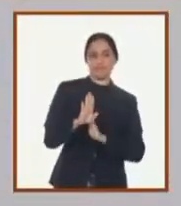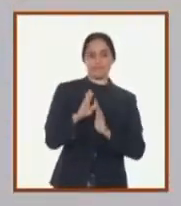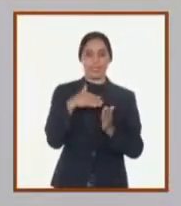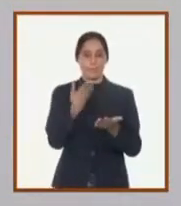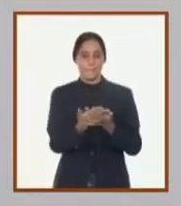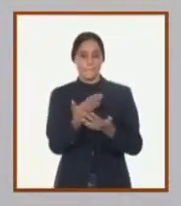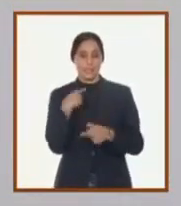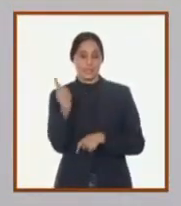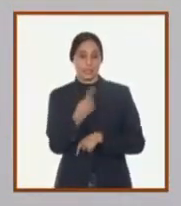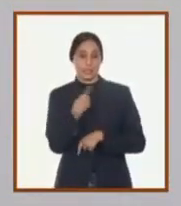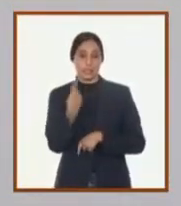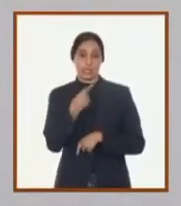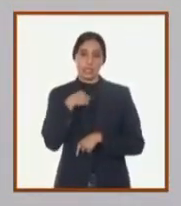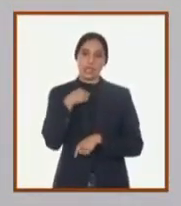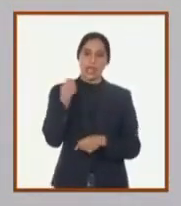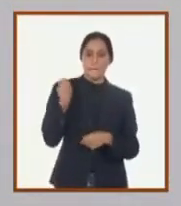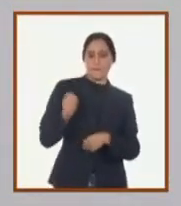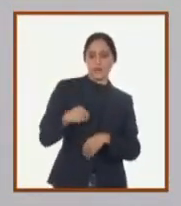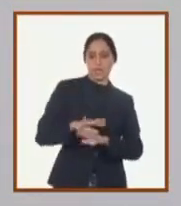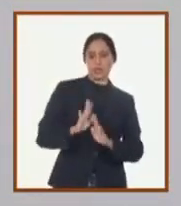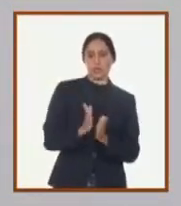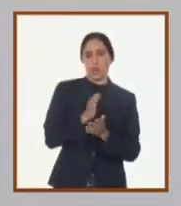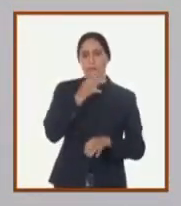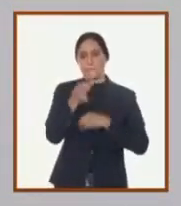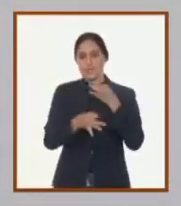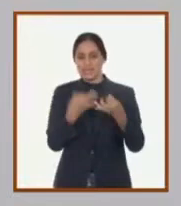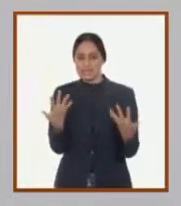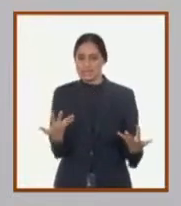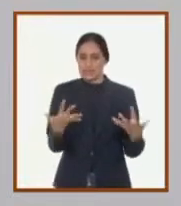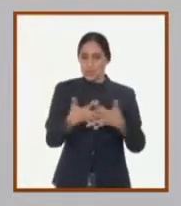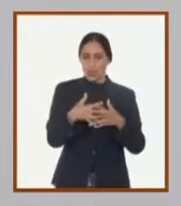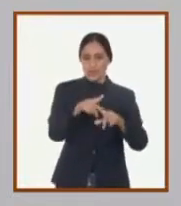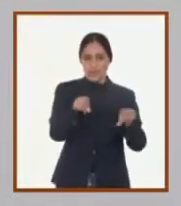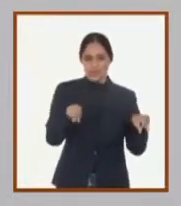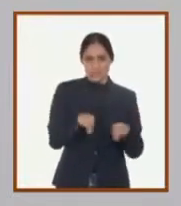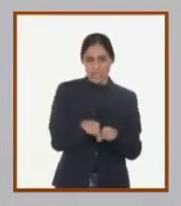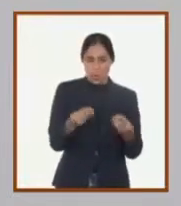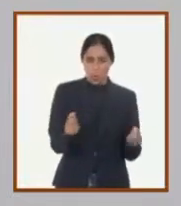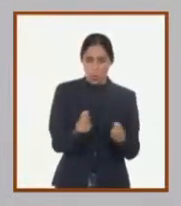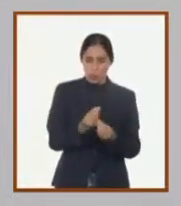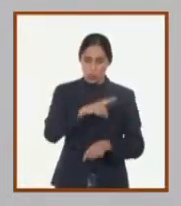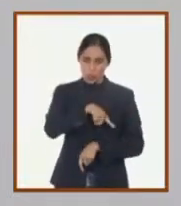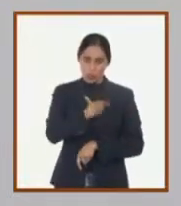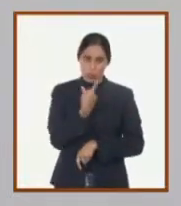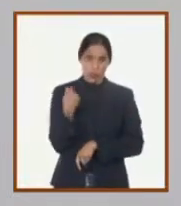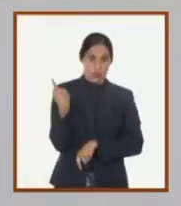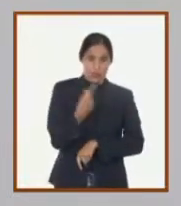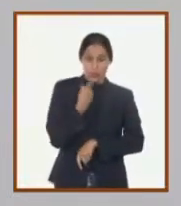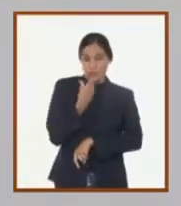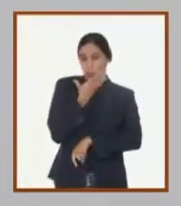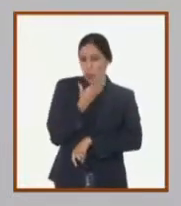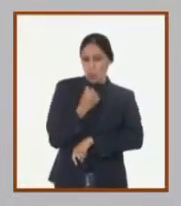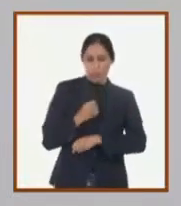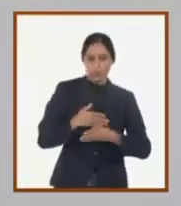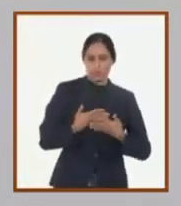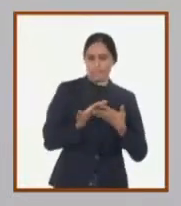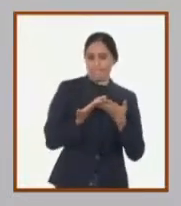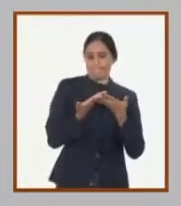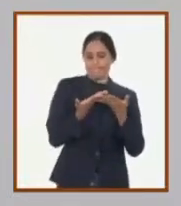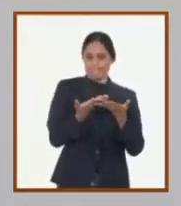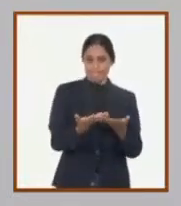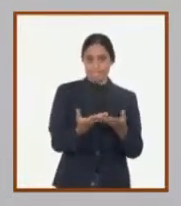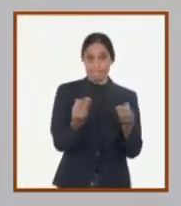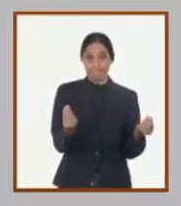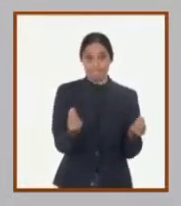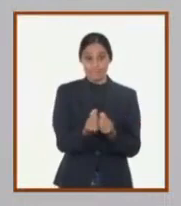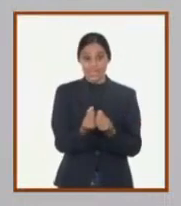destacar la relación de la oficina con la cultura nosotros tenemos el privilegio y a su vez el gran honor de que